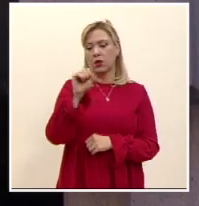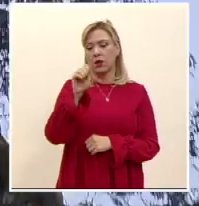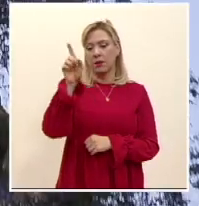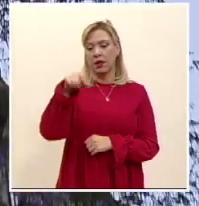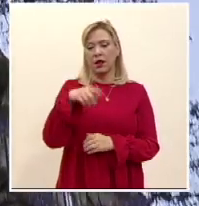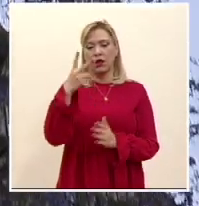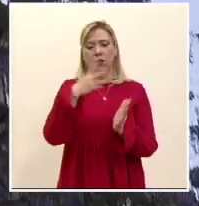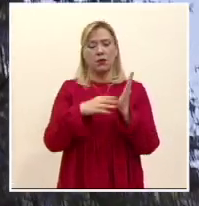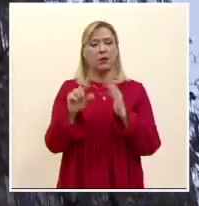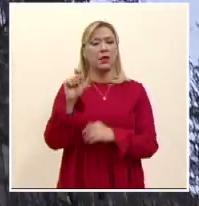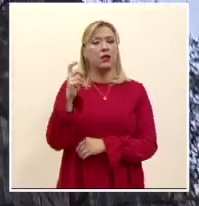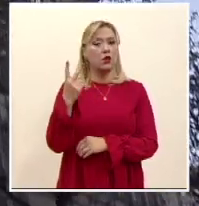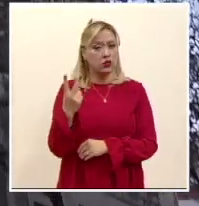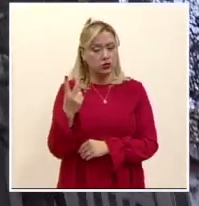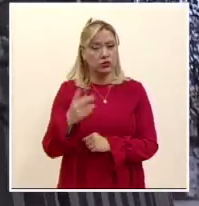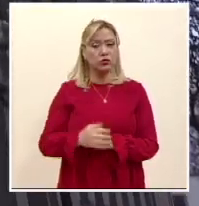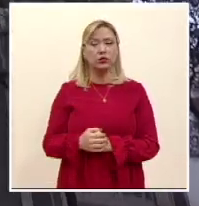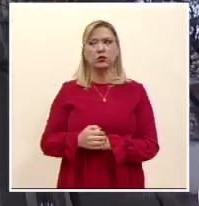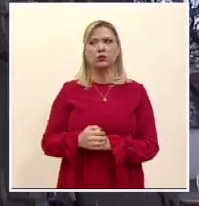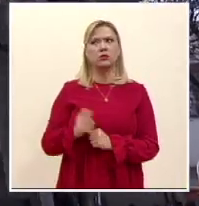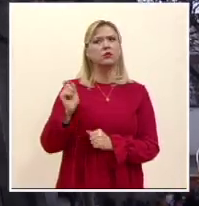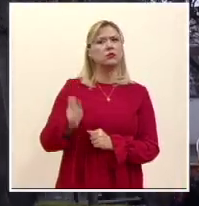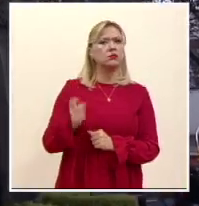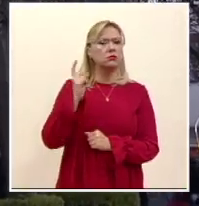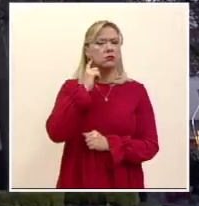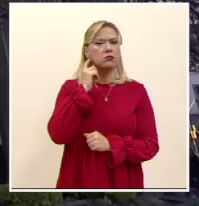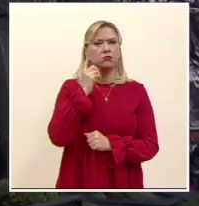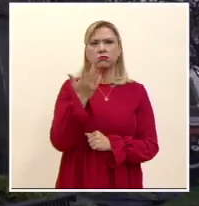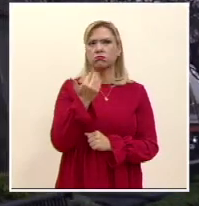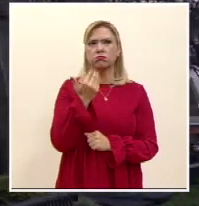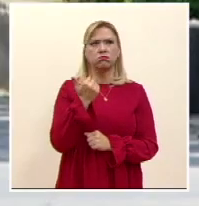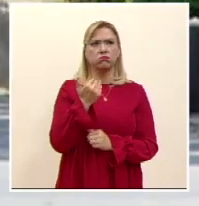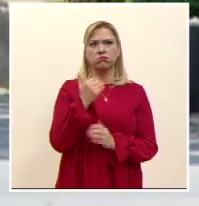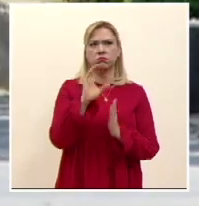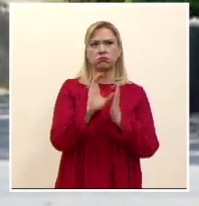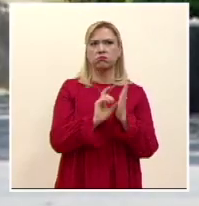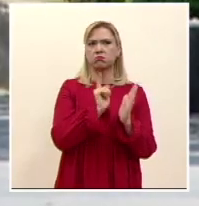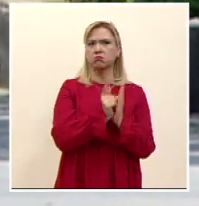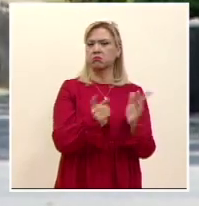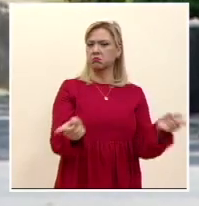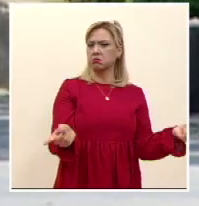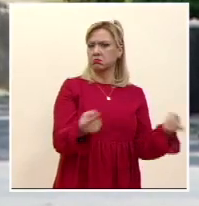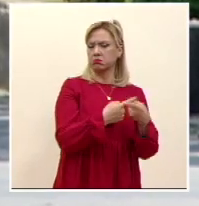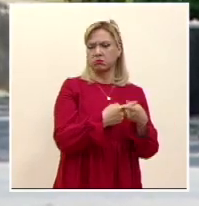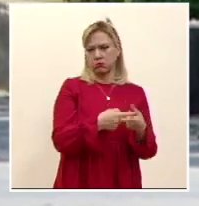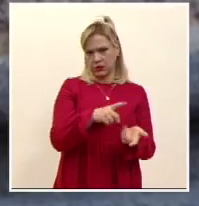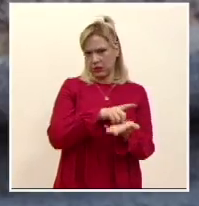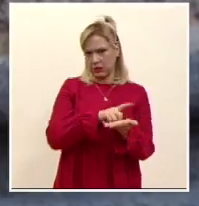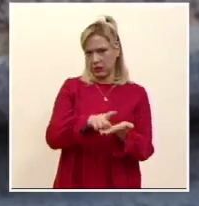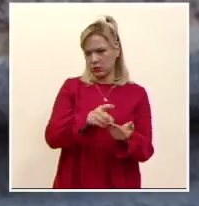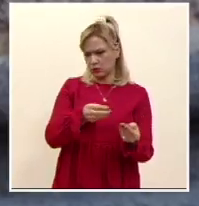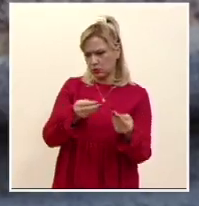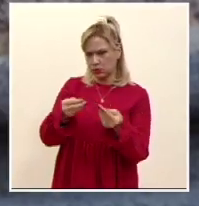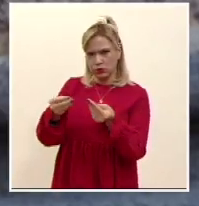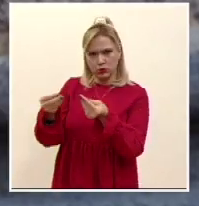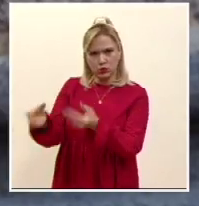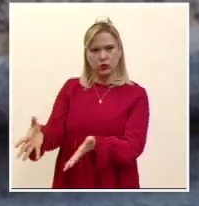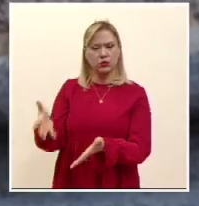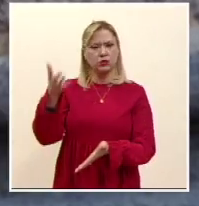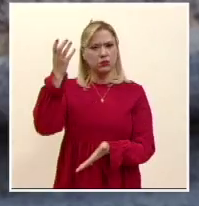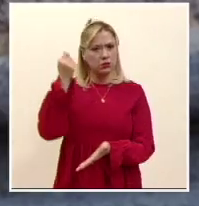2914/2022, en el que se determinó que no existe restricción constitucional en relación con el derecho a la seguridad social de los